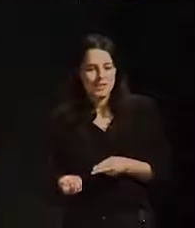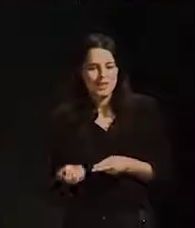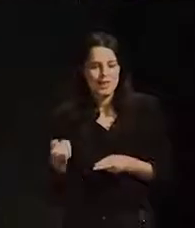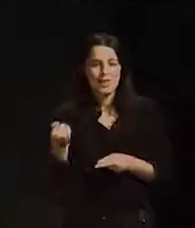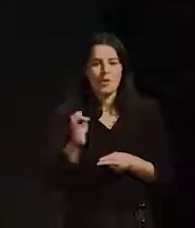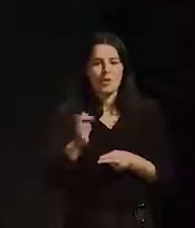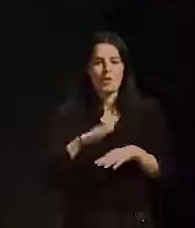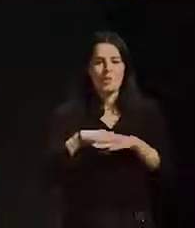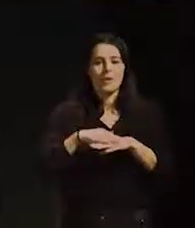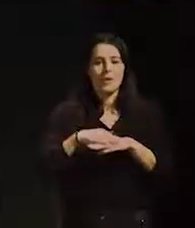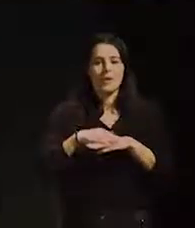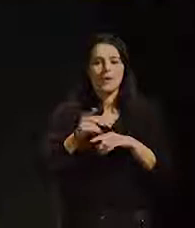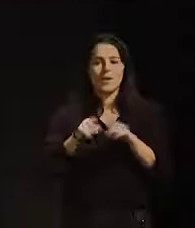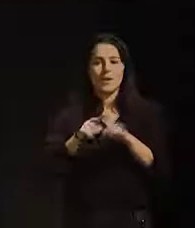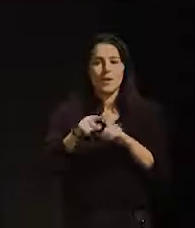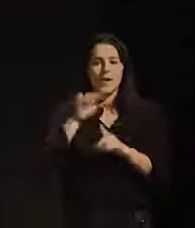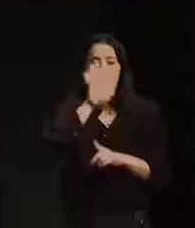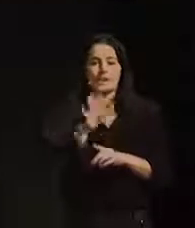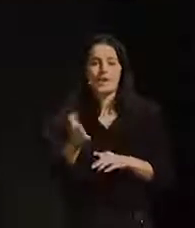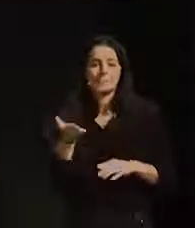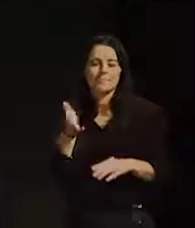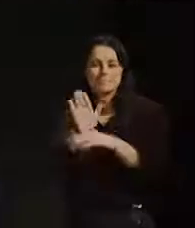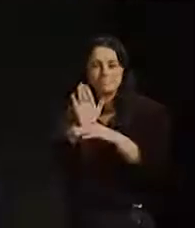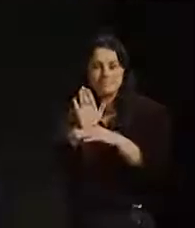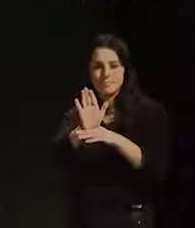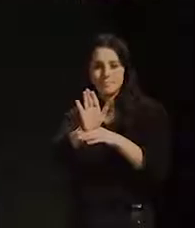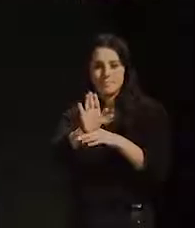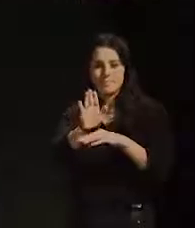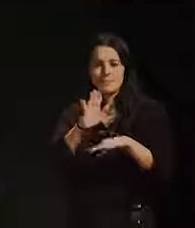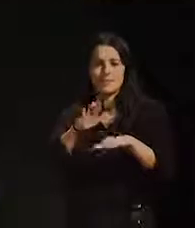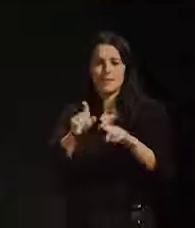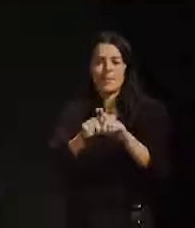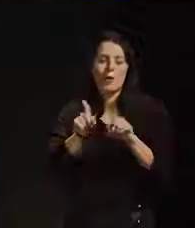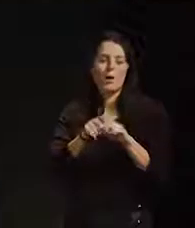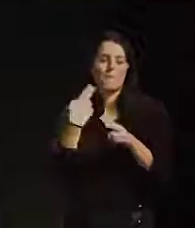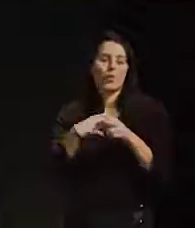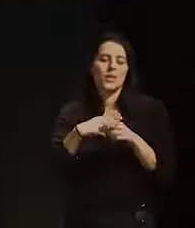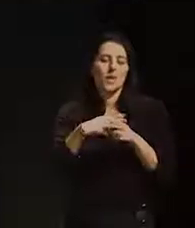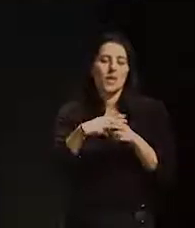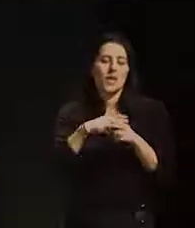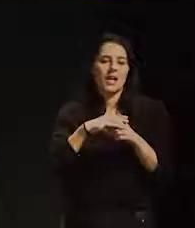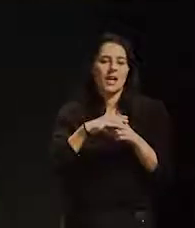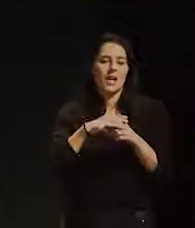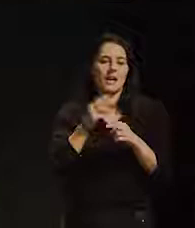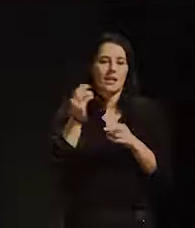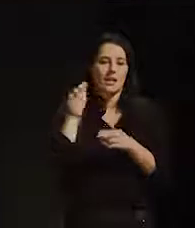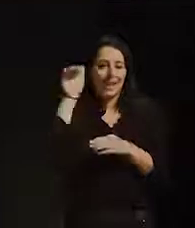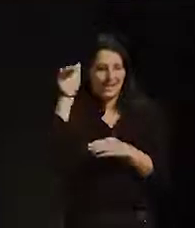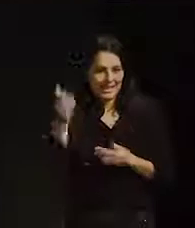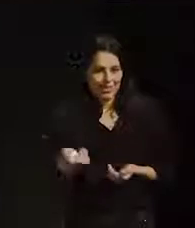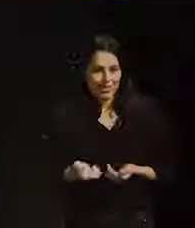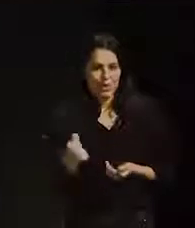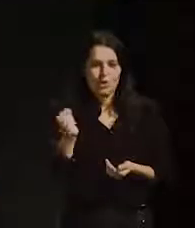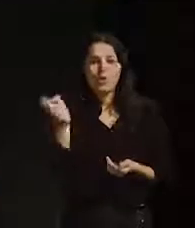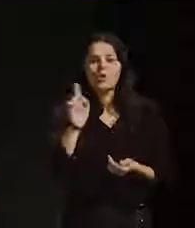una imagen de política exterior, no de salud